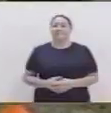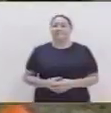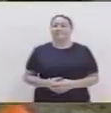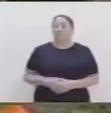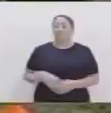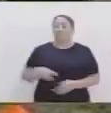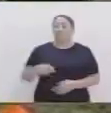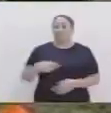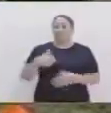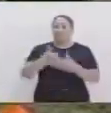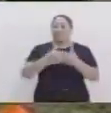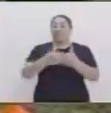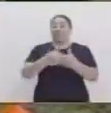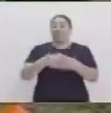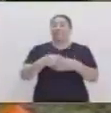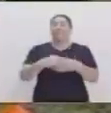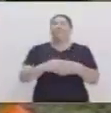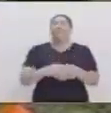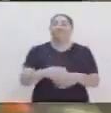Hacia adelante.